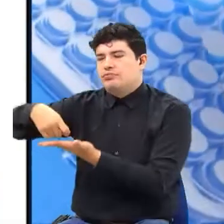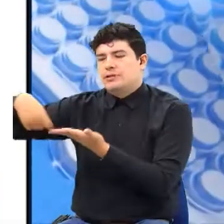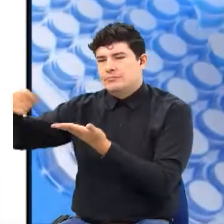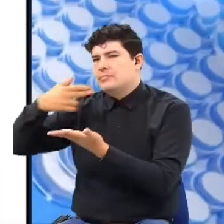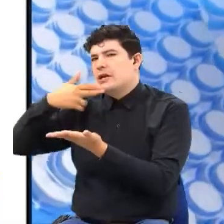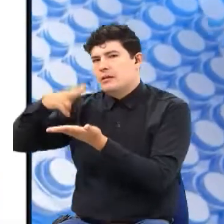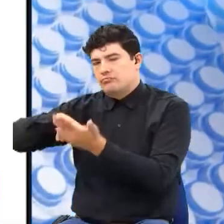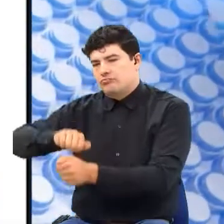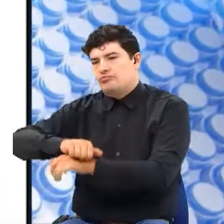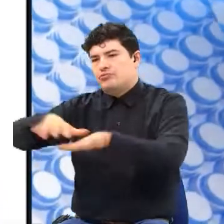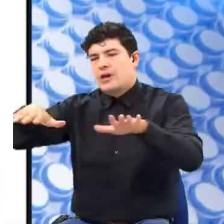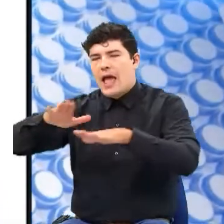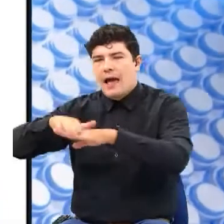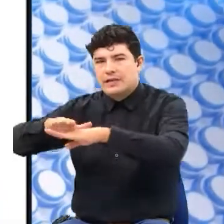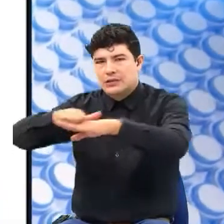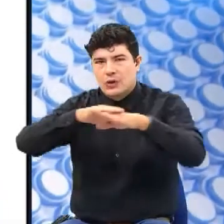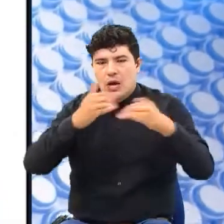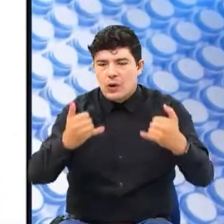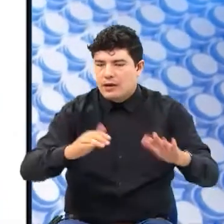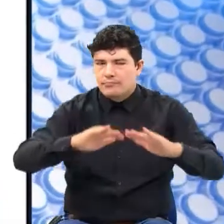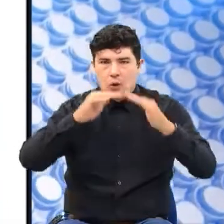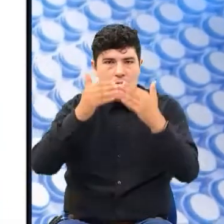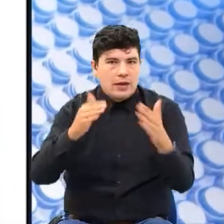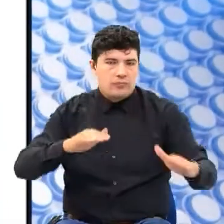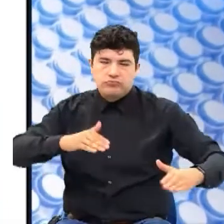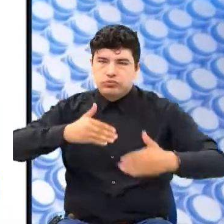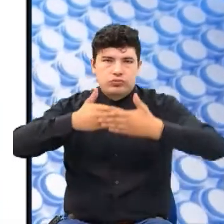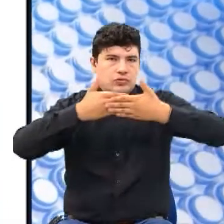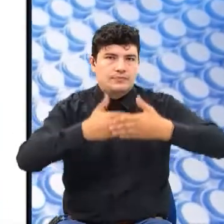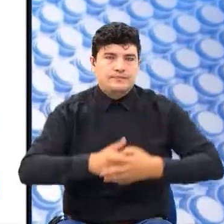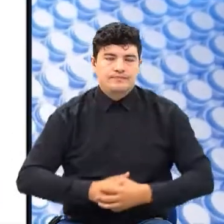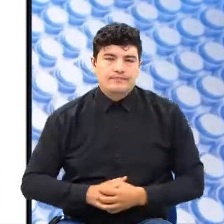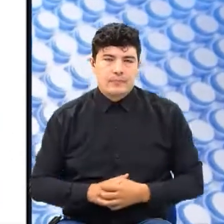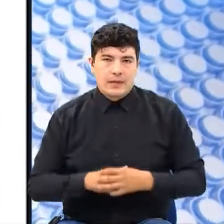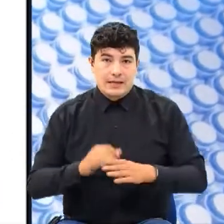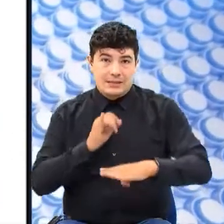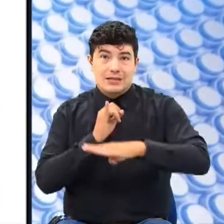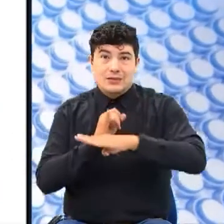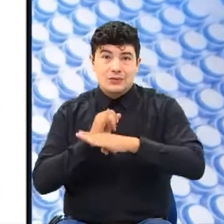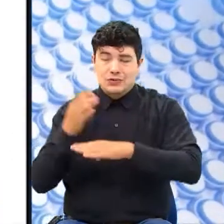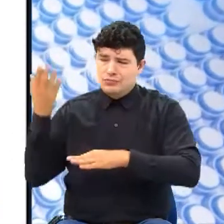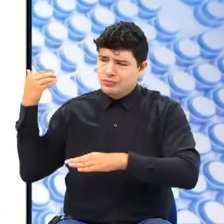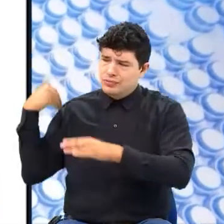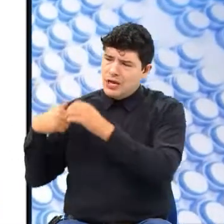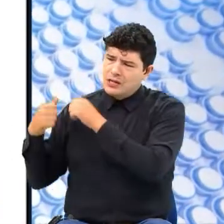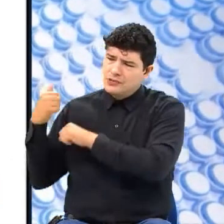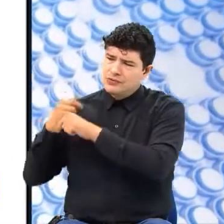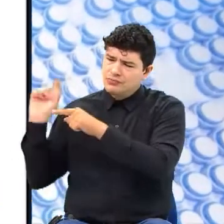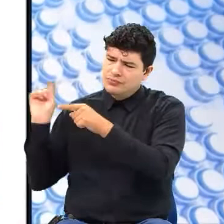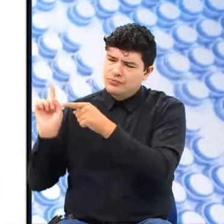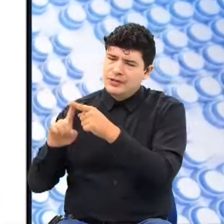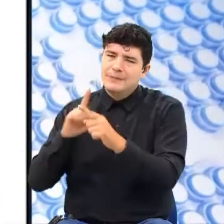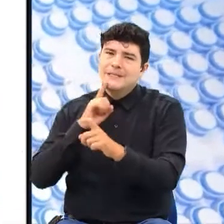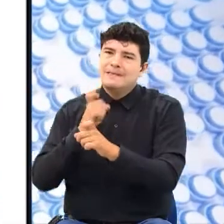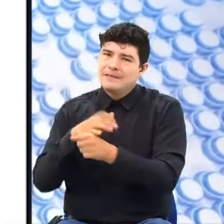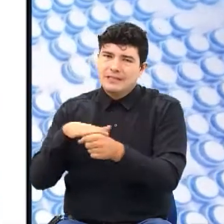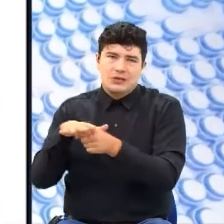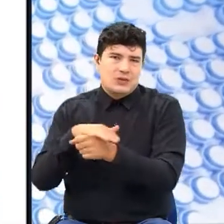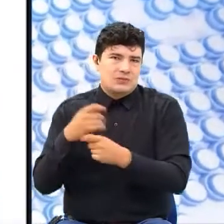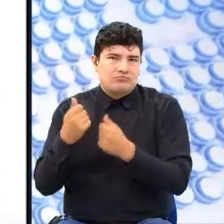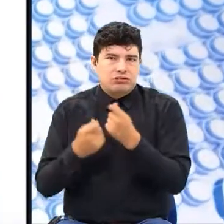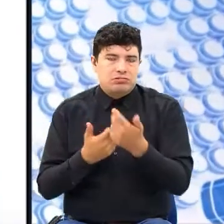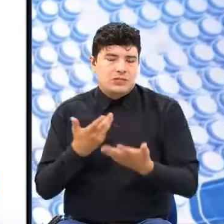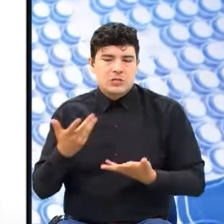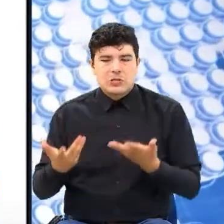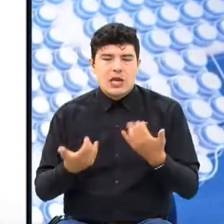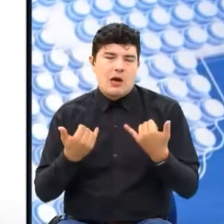educativo está atravesando por la crisis financiera más fuerte de los últimos años, por lo cual se ha tomado la decisión de cerrarlo. Con mucha